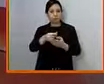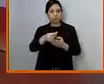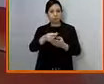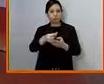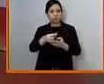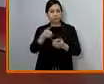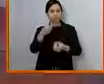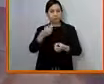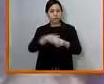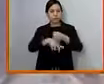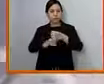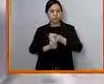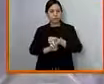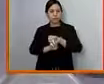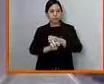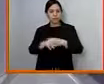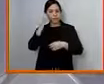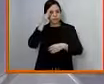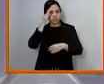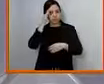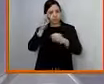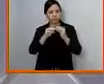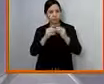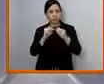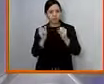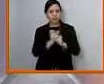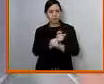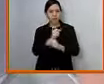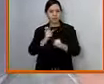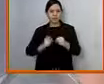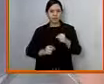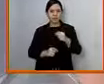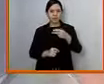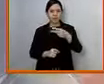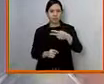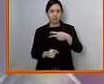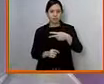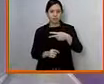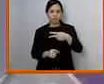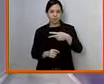inversión con premiados. Conoceremos el primer número seleccionado, primer dígito.